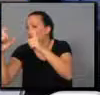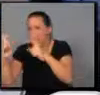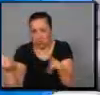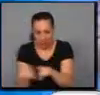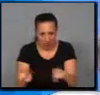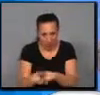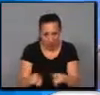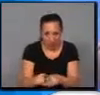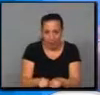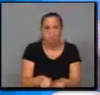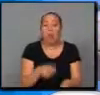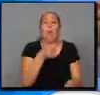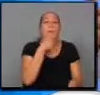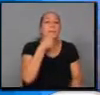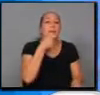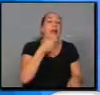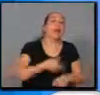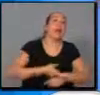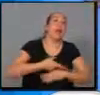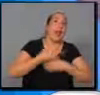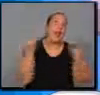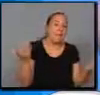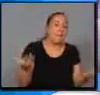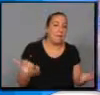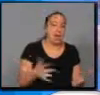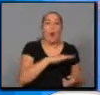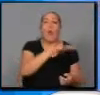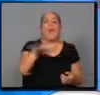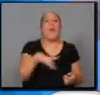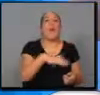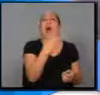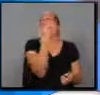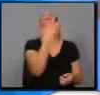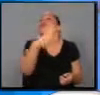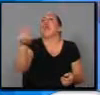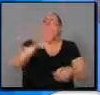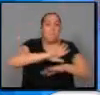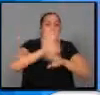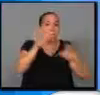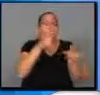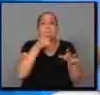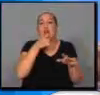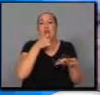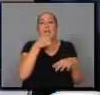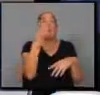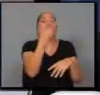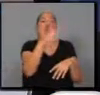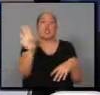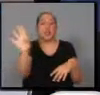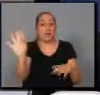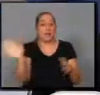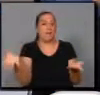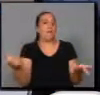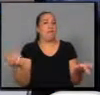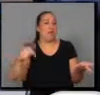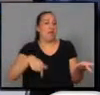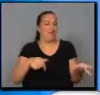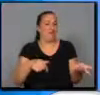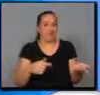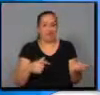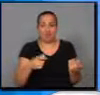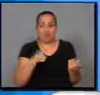Por ejemplo, vamos a suponer que estuvieron en lugares tan paradisíacos que estaban en lugares solos. Ellos dos con la naturaleza. Sí, pero ¿y la tecnología? Apoyás